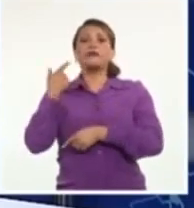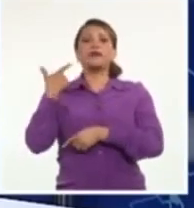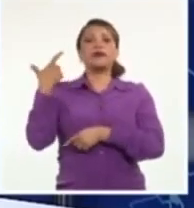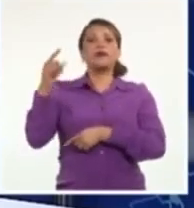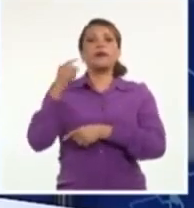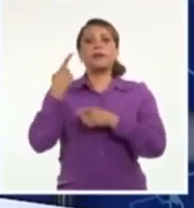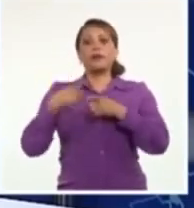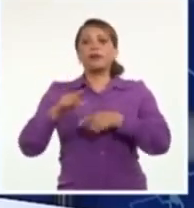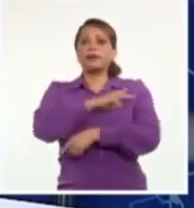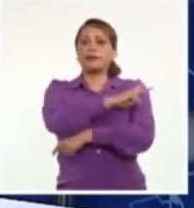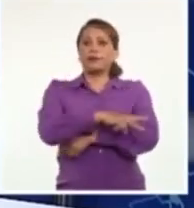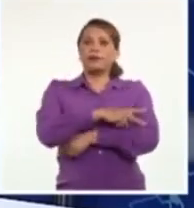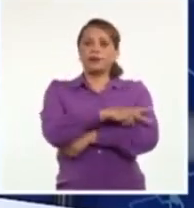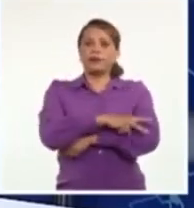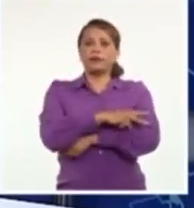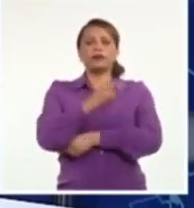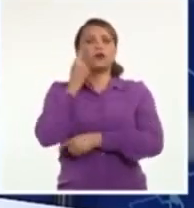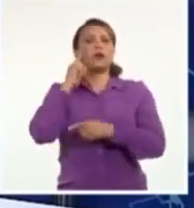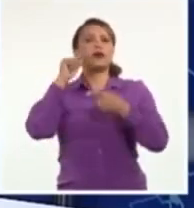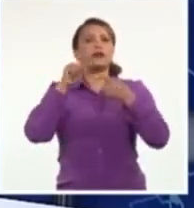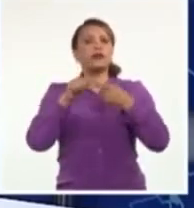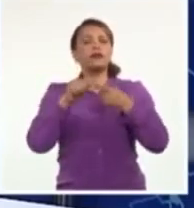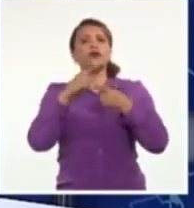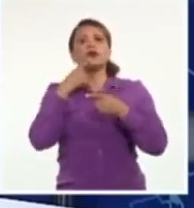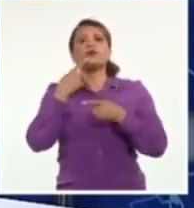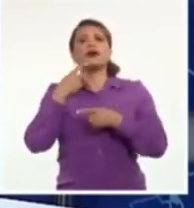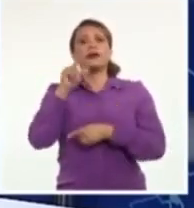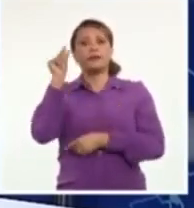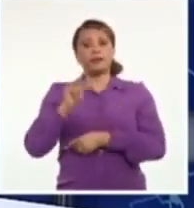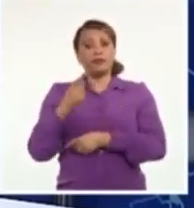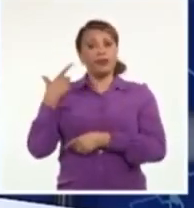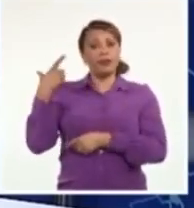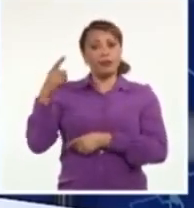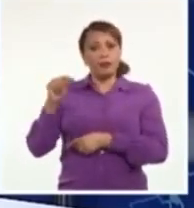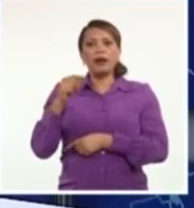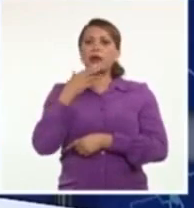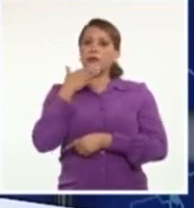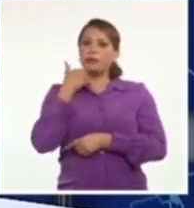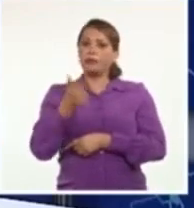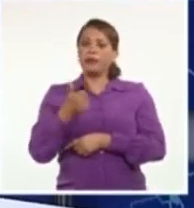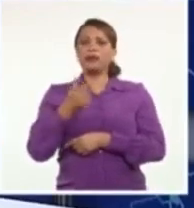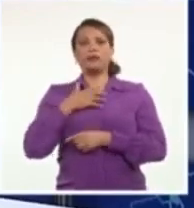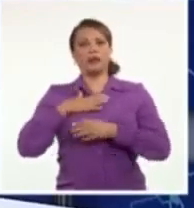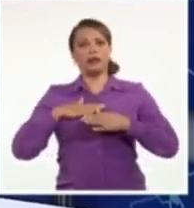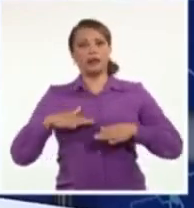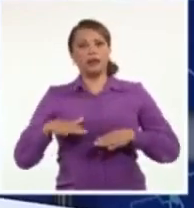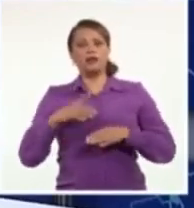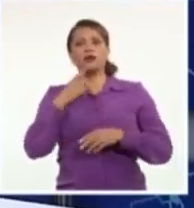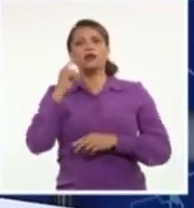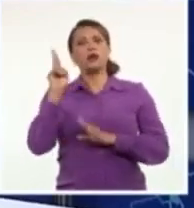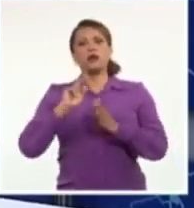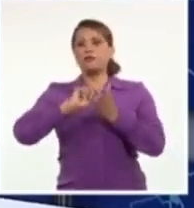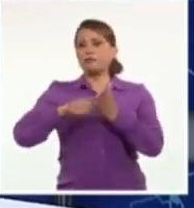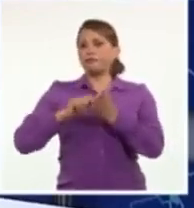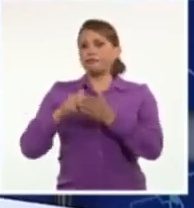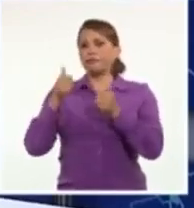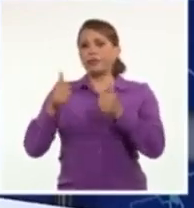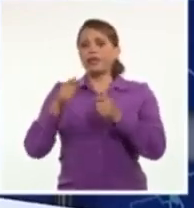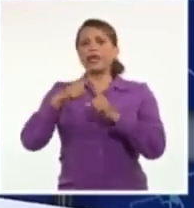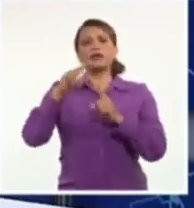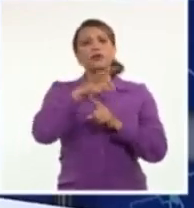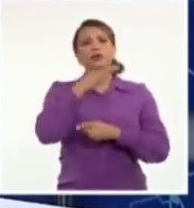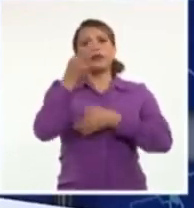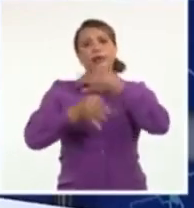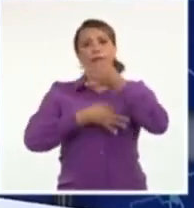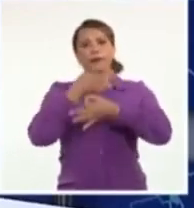alcanzar flujos migratorios regulares, ordenados y seguros entre ambos países. En Twitter, Díaz-Canel expresó: "Hemos